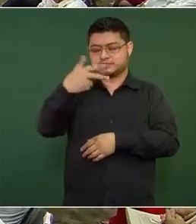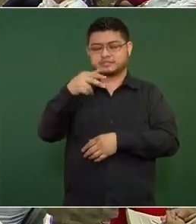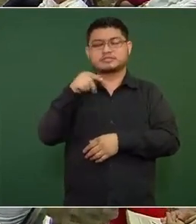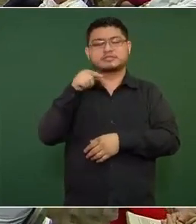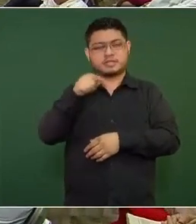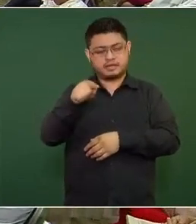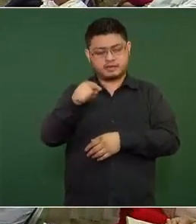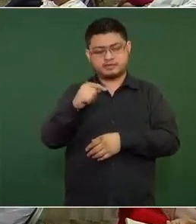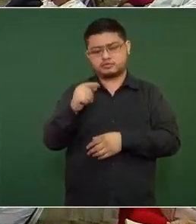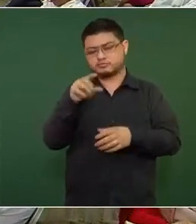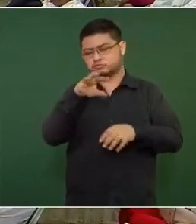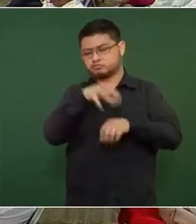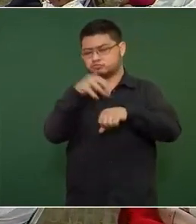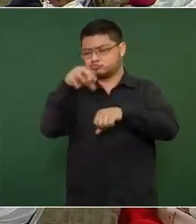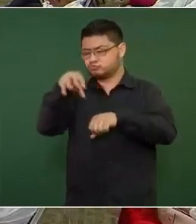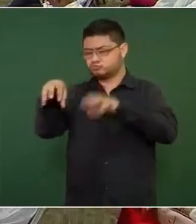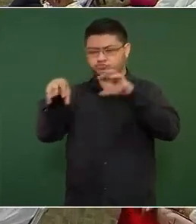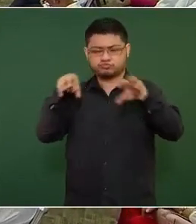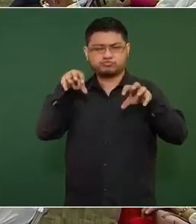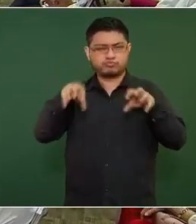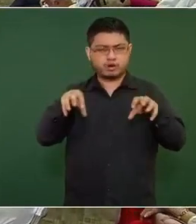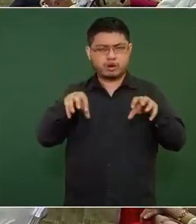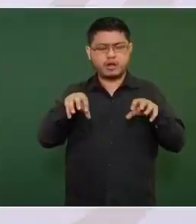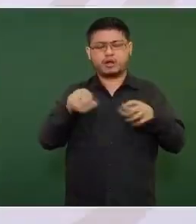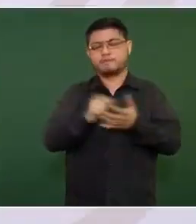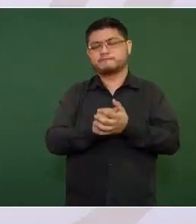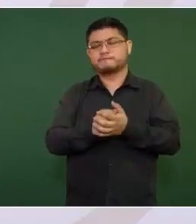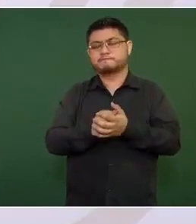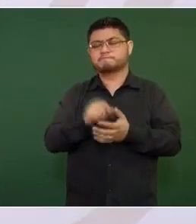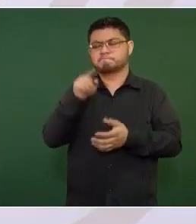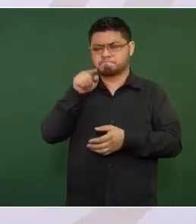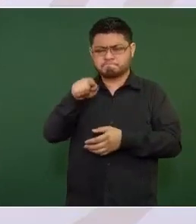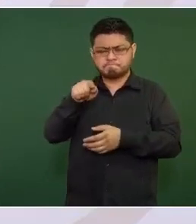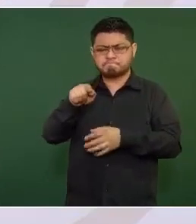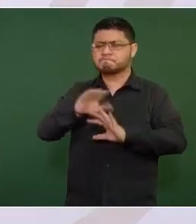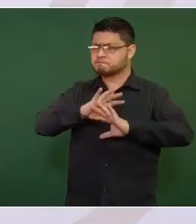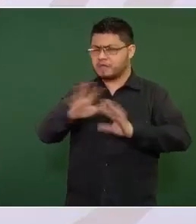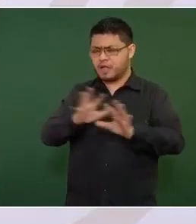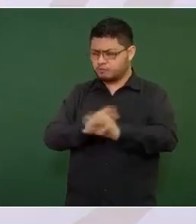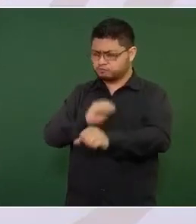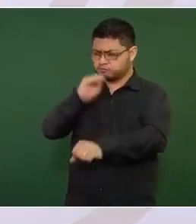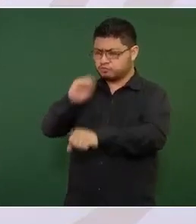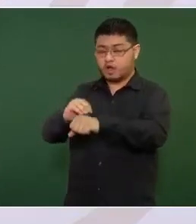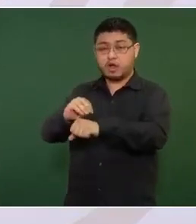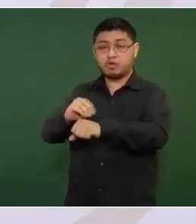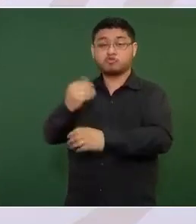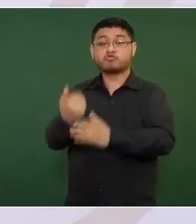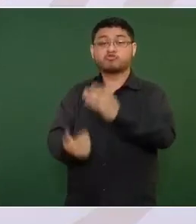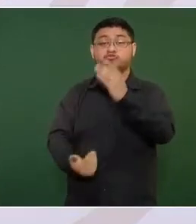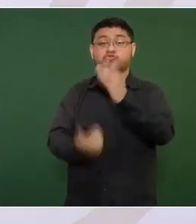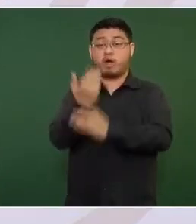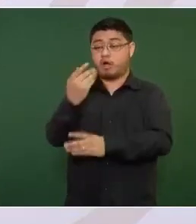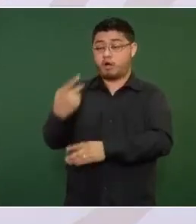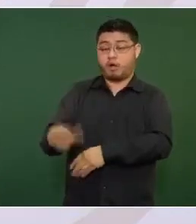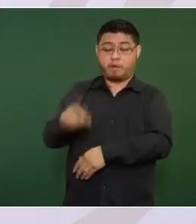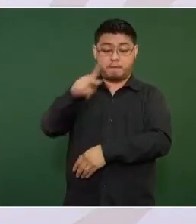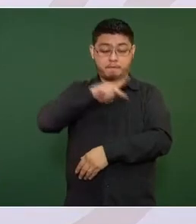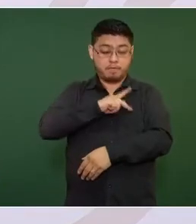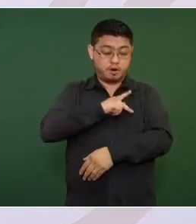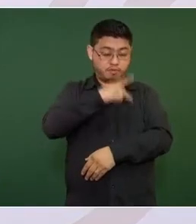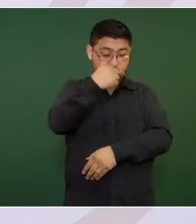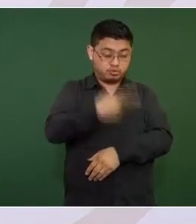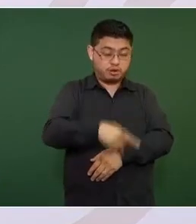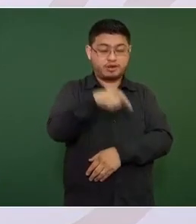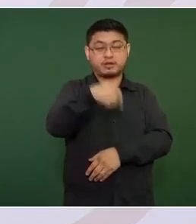empresa española Iberdrola, con lo cual se llevó a cabo una nueva nacionalización de la